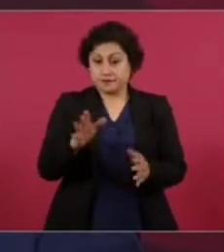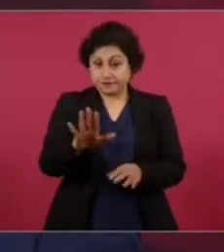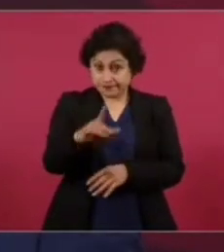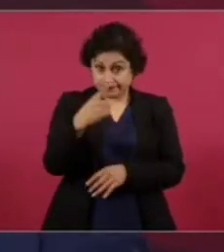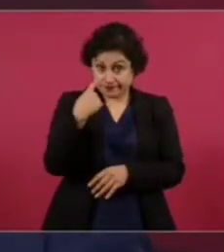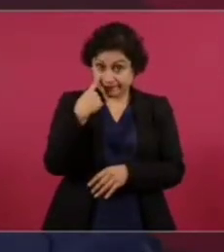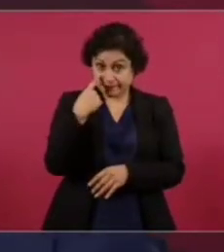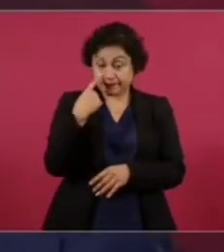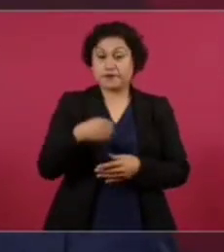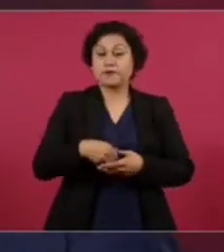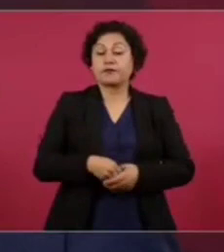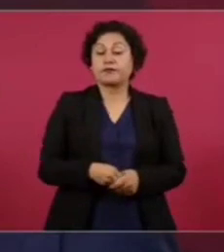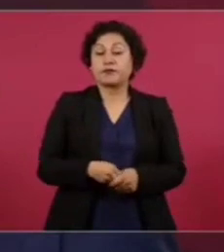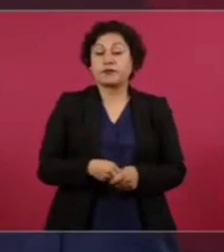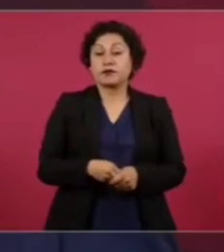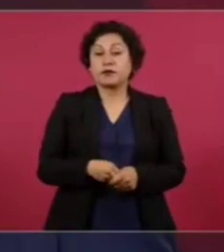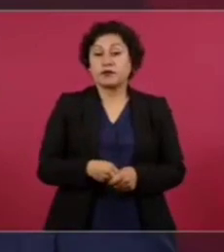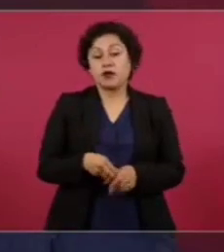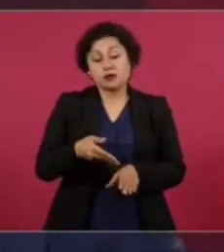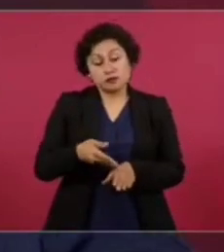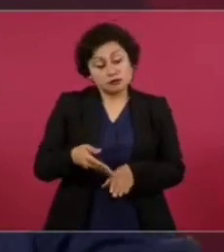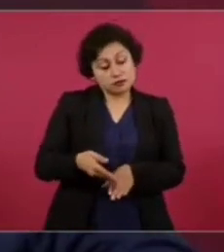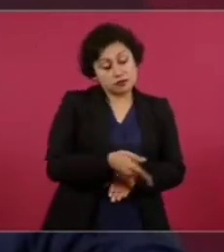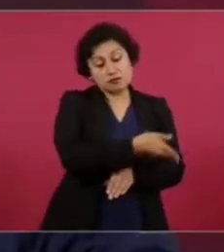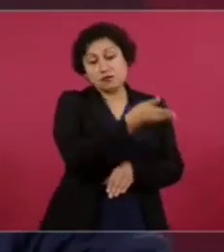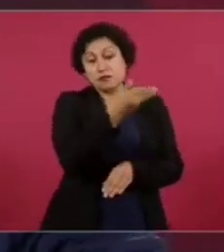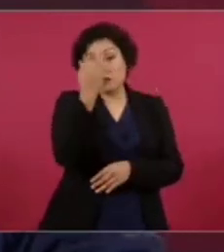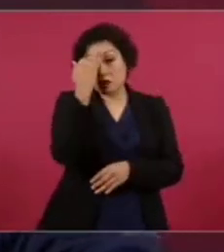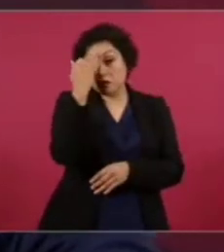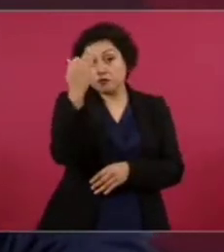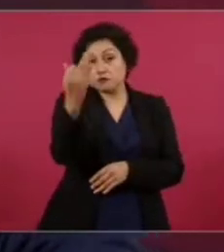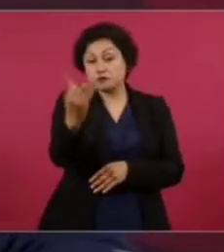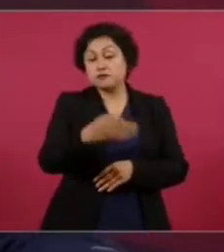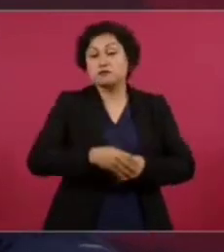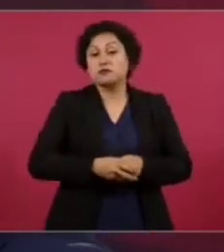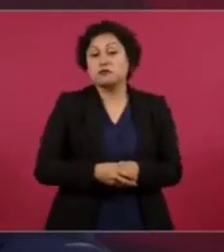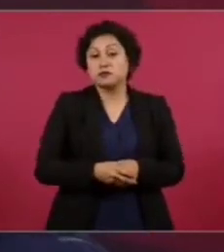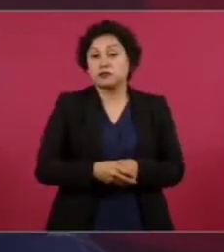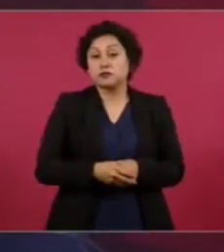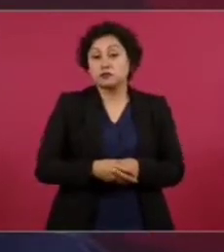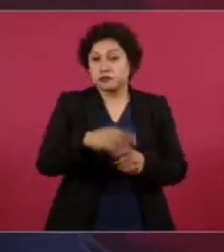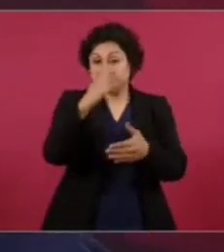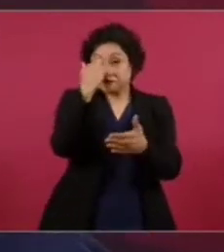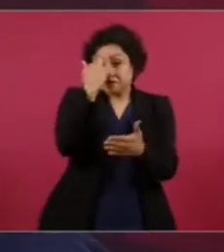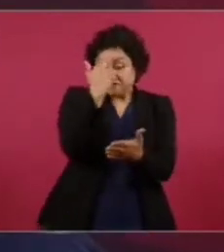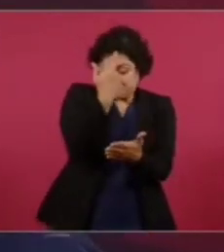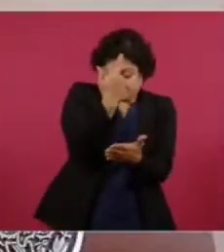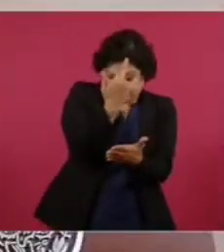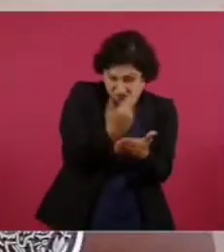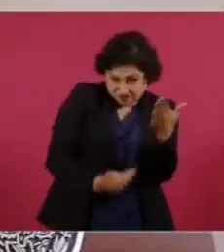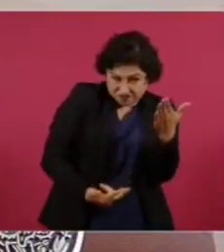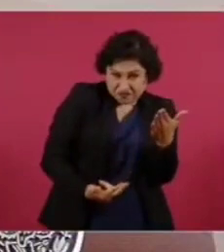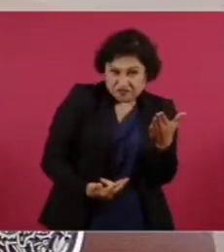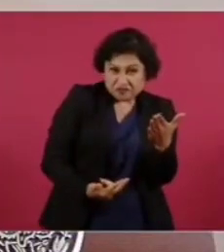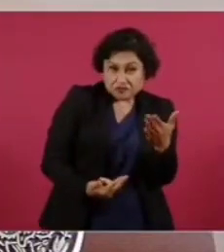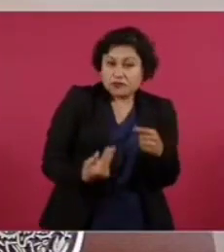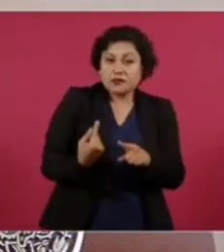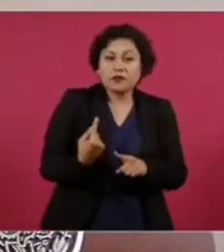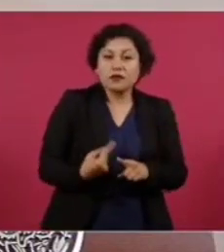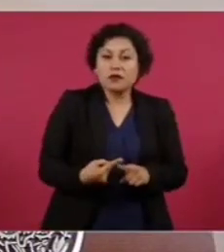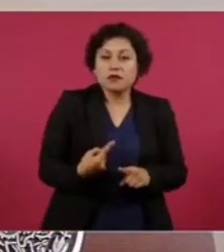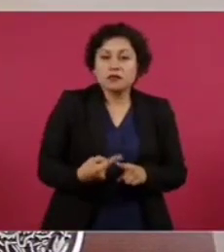Antes, el principal violador de los derechos humanos en México era el Estado.